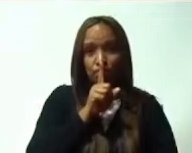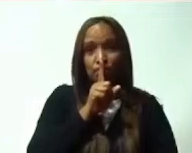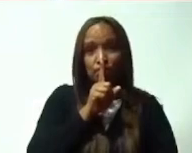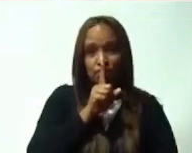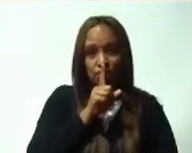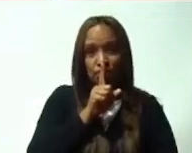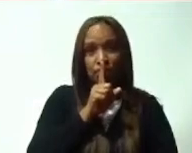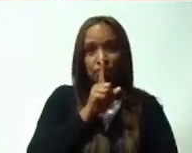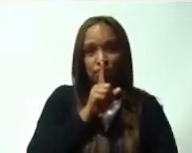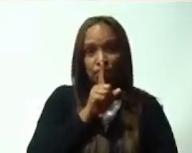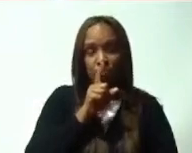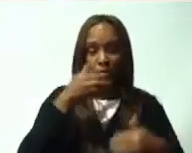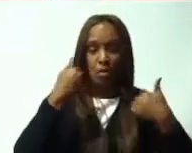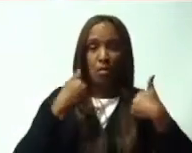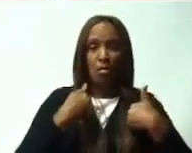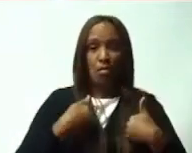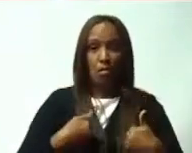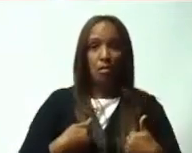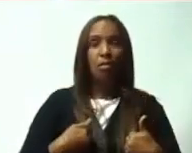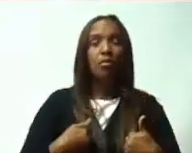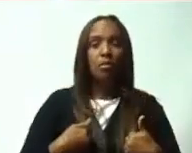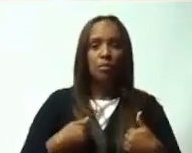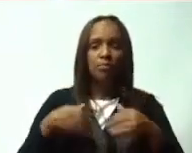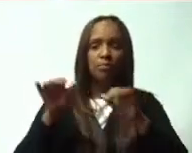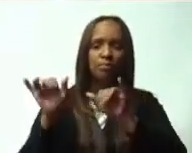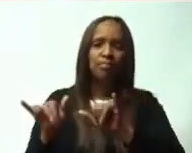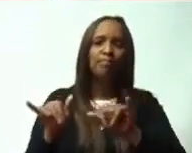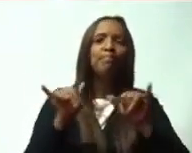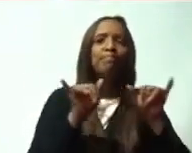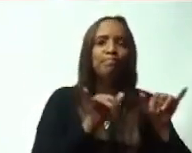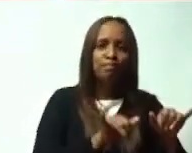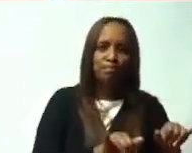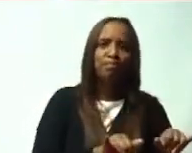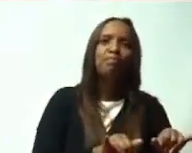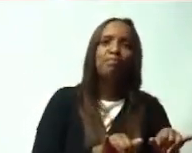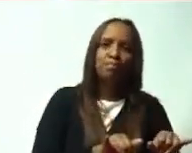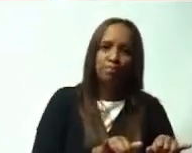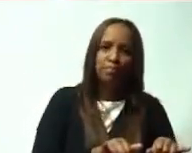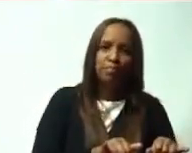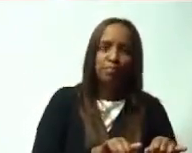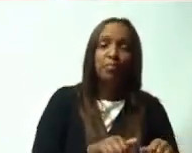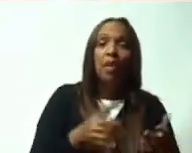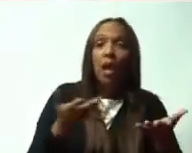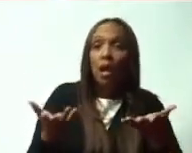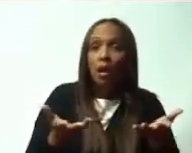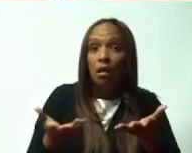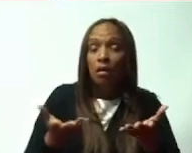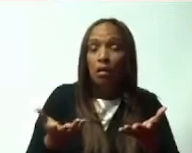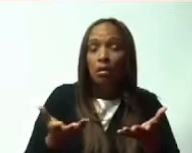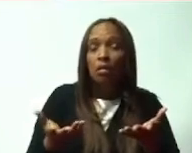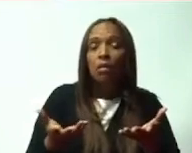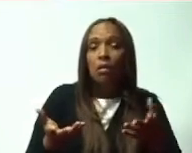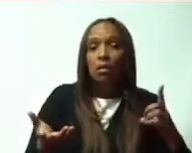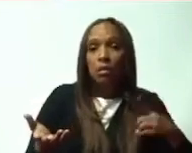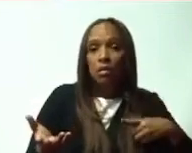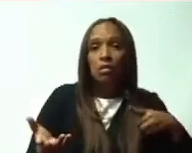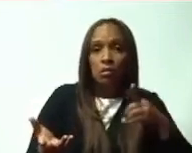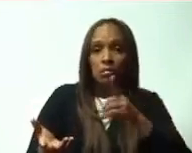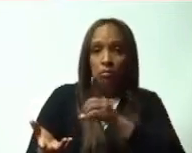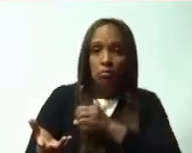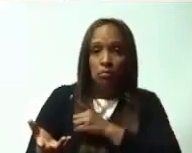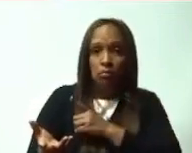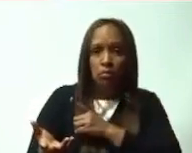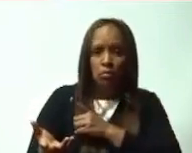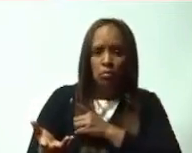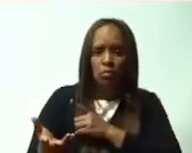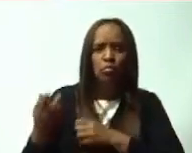ayudando como siempre a la gobernabilidad de la Cámara de Diputados y a la